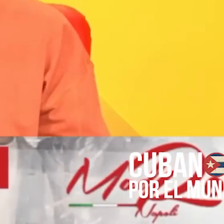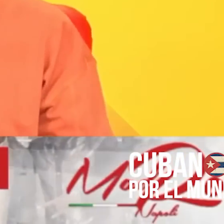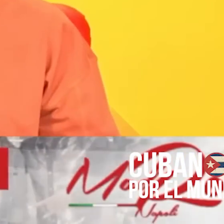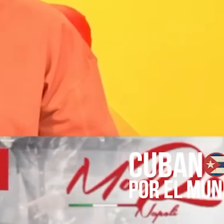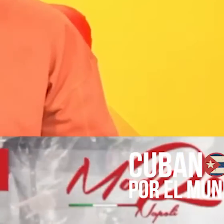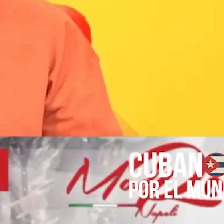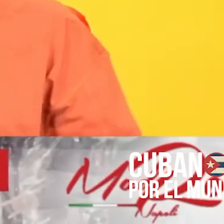del pueblo y para el pueblo.